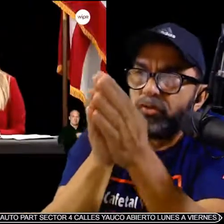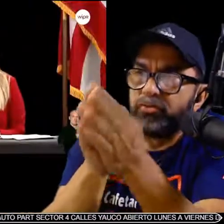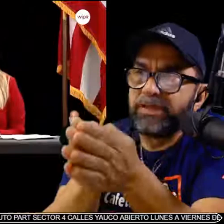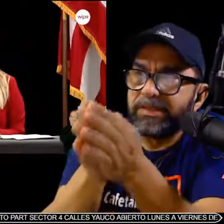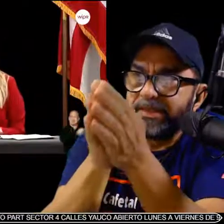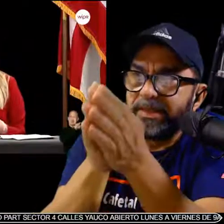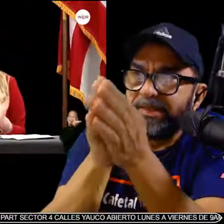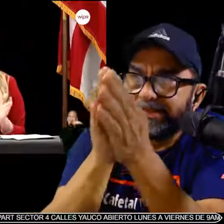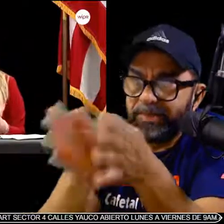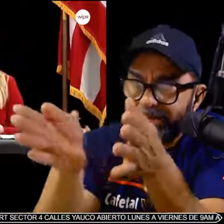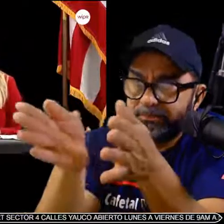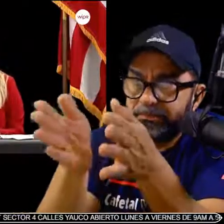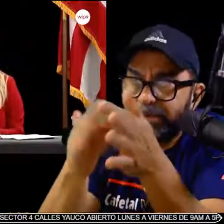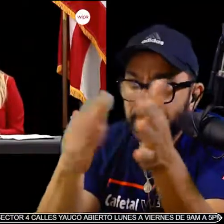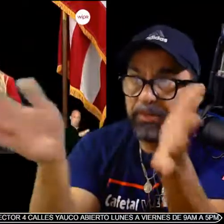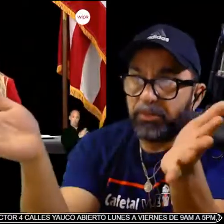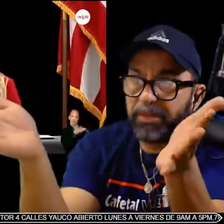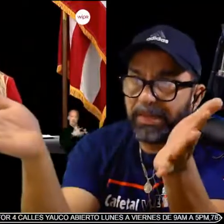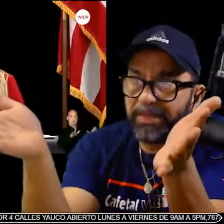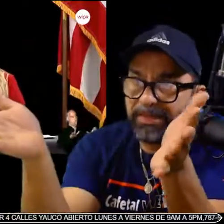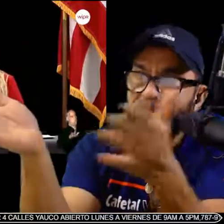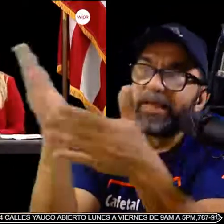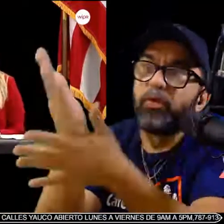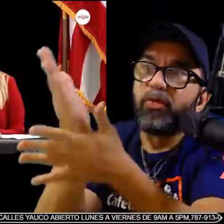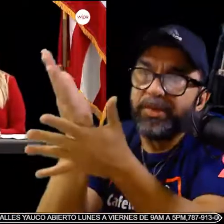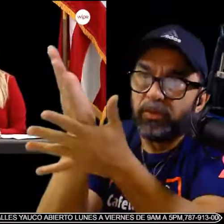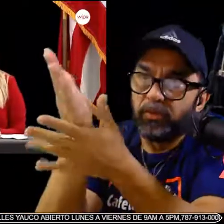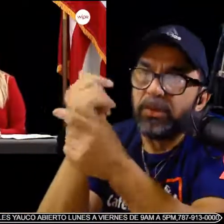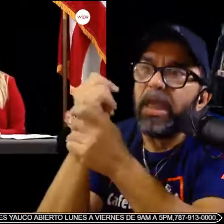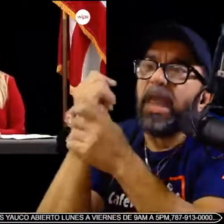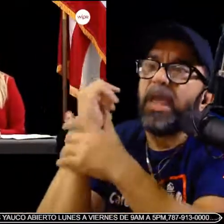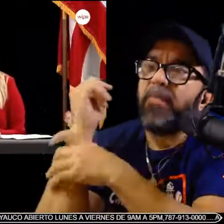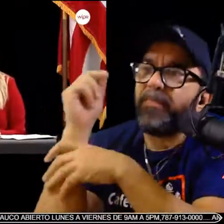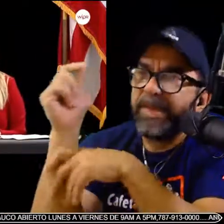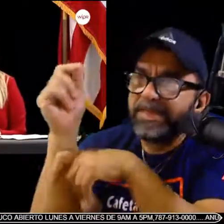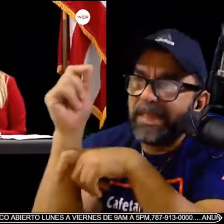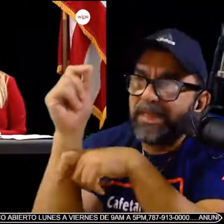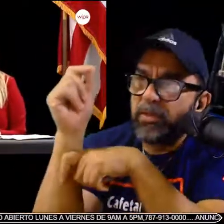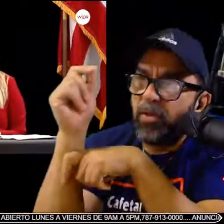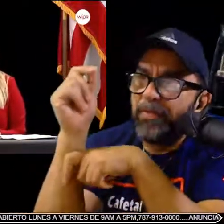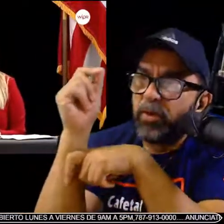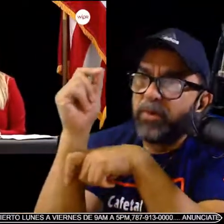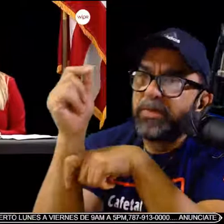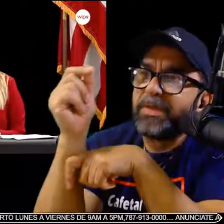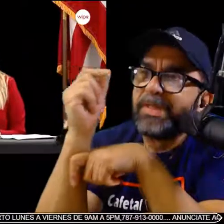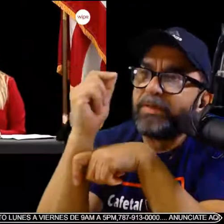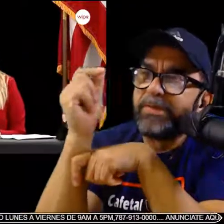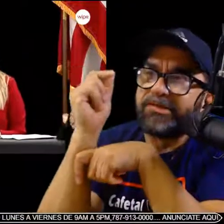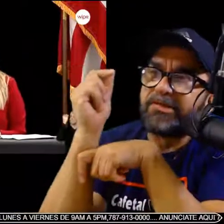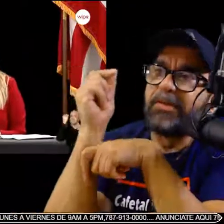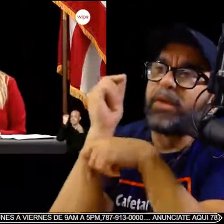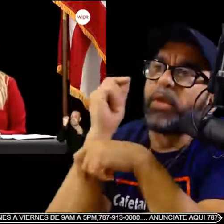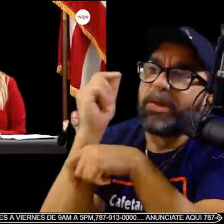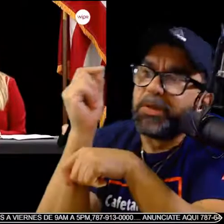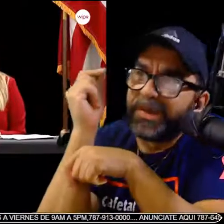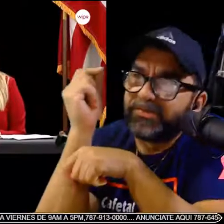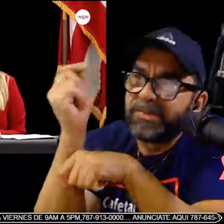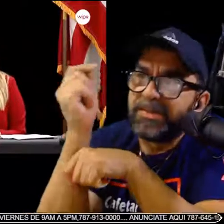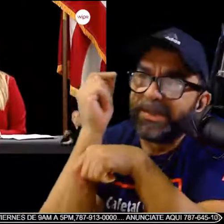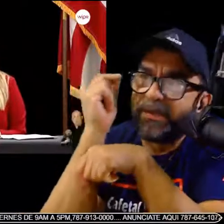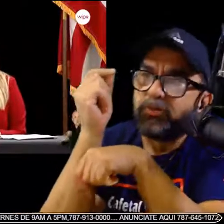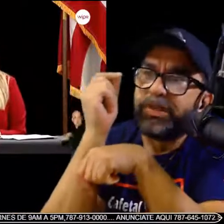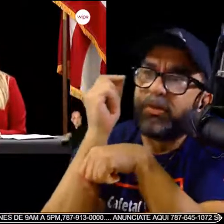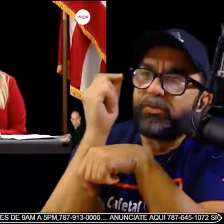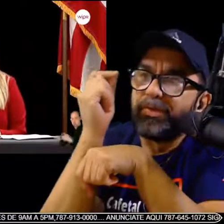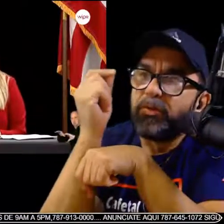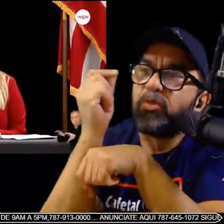todos los 7 días de la semana, así que pueden ir a la iglesia los domingos. Venta de alcohol prohibida de lunes a sábado luego de las 7